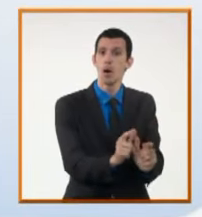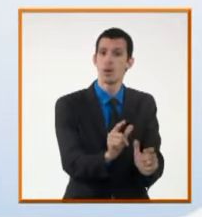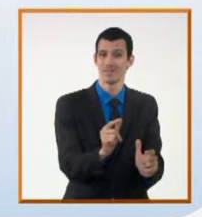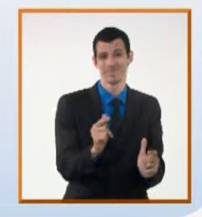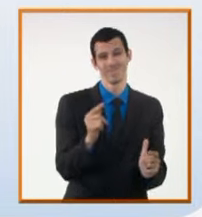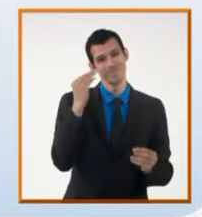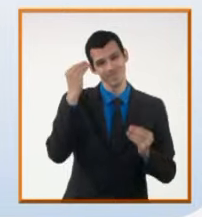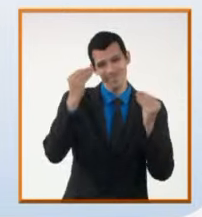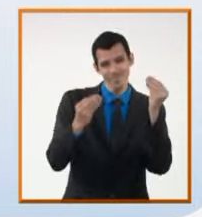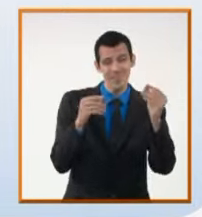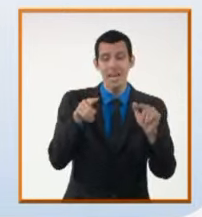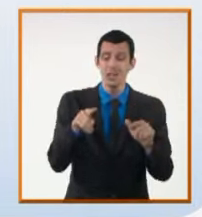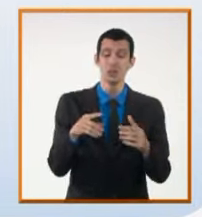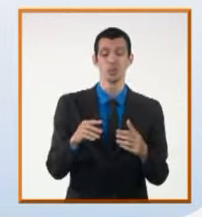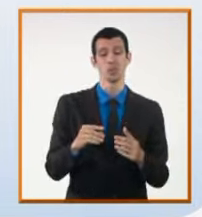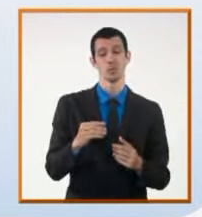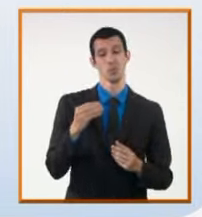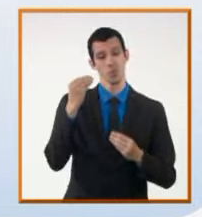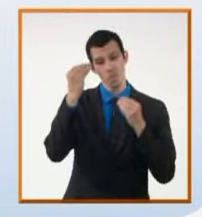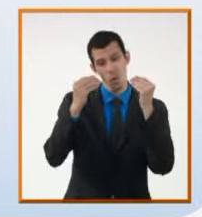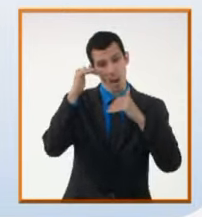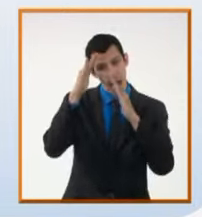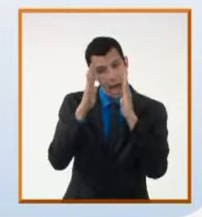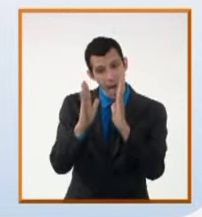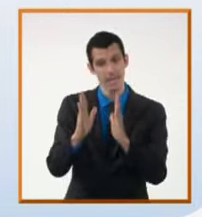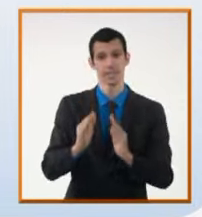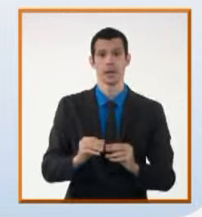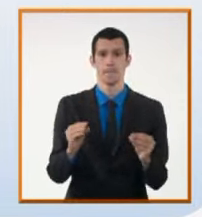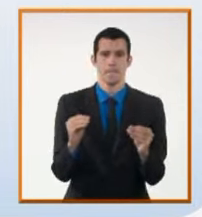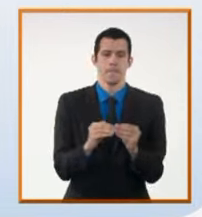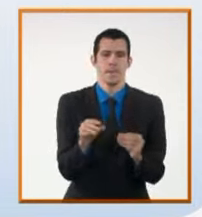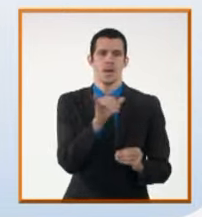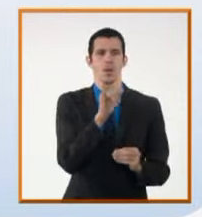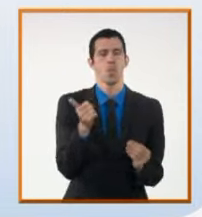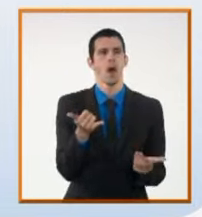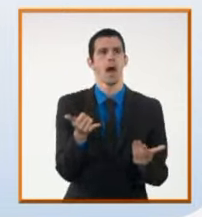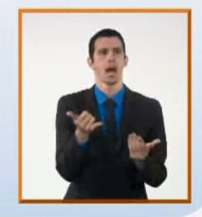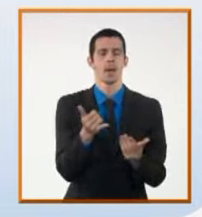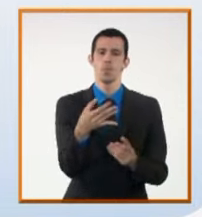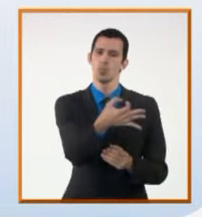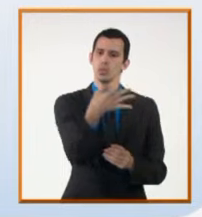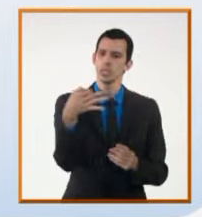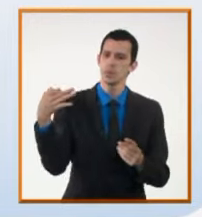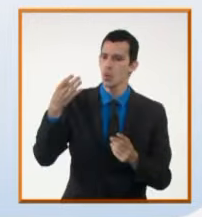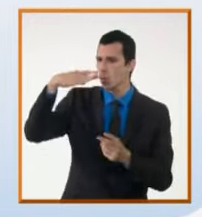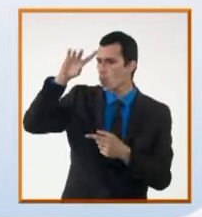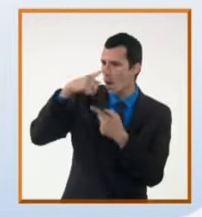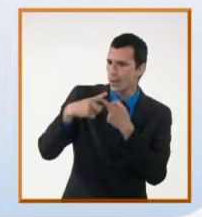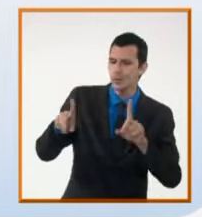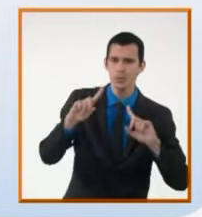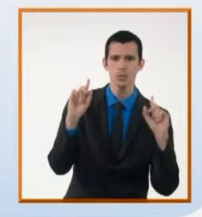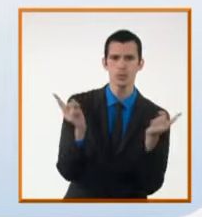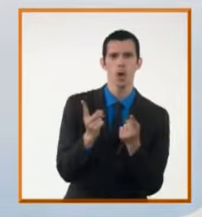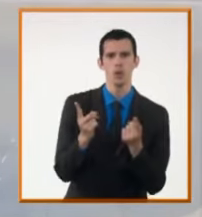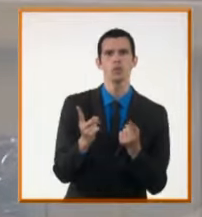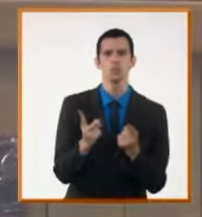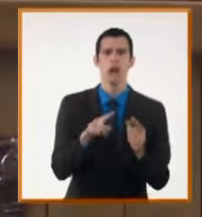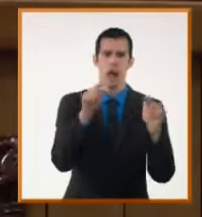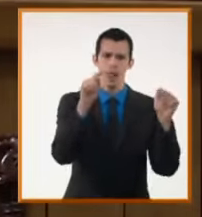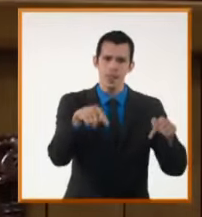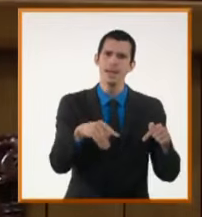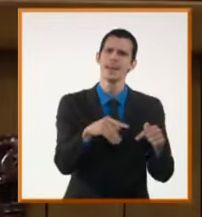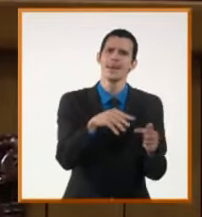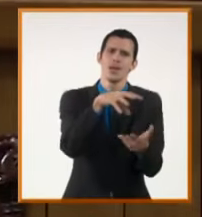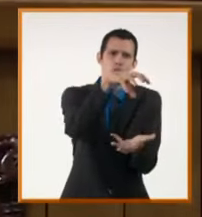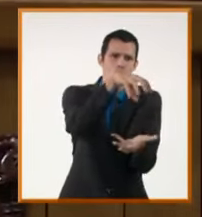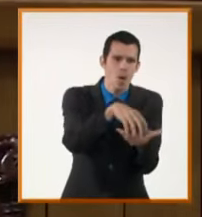ya esperando para que cada municipio tenga su casa de abuelo, cada municipio tenga su hogar materno, y que